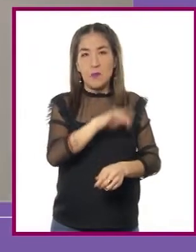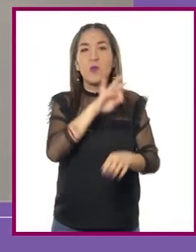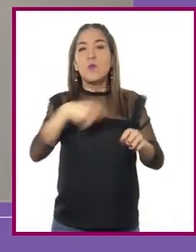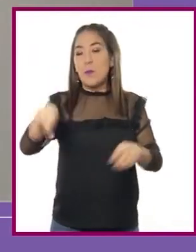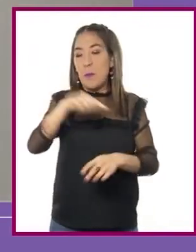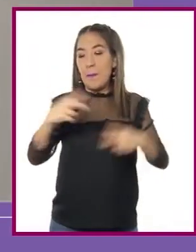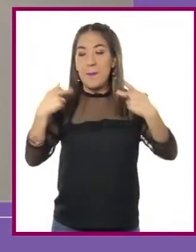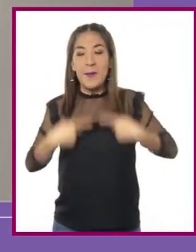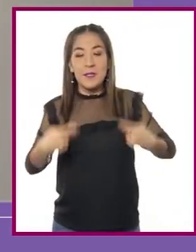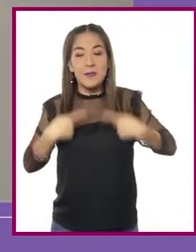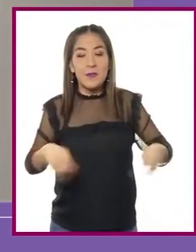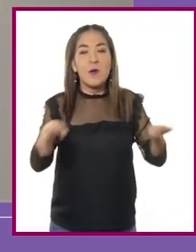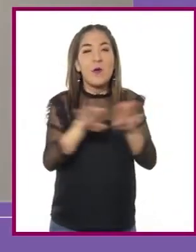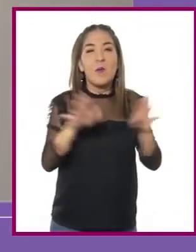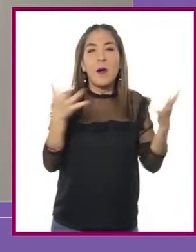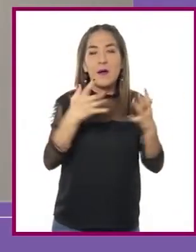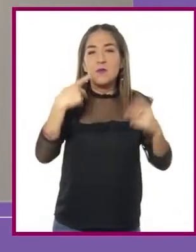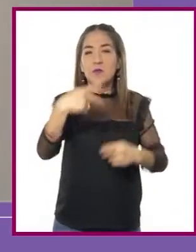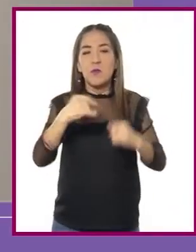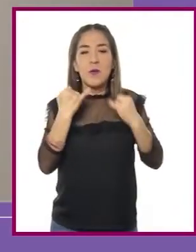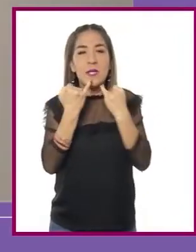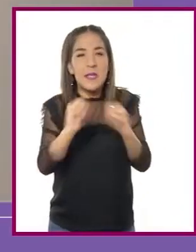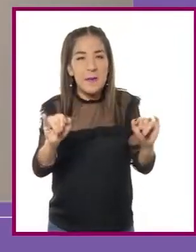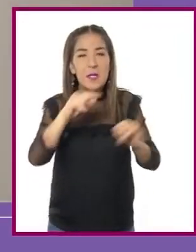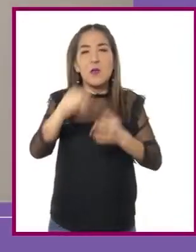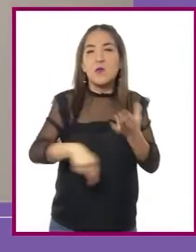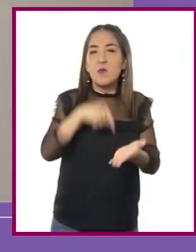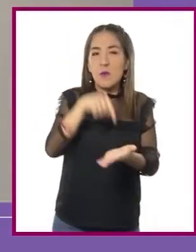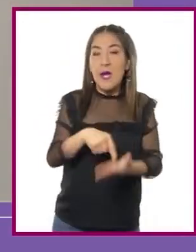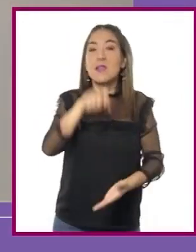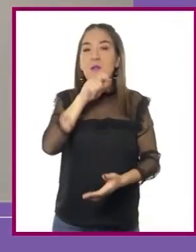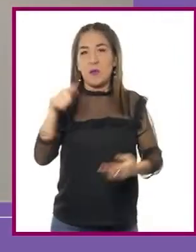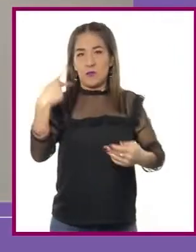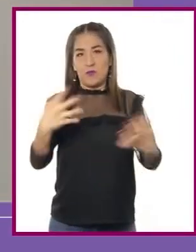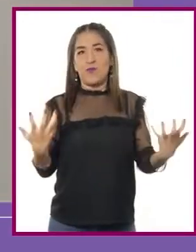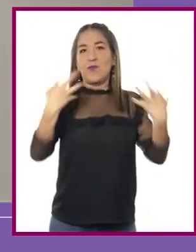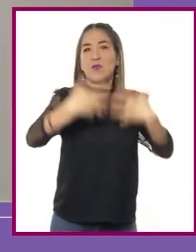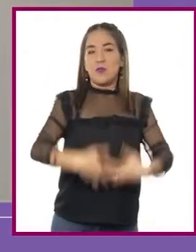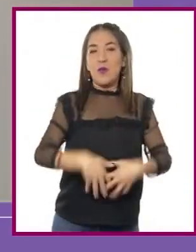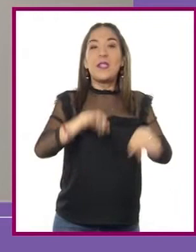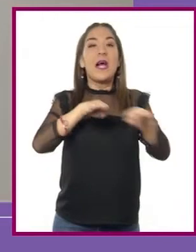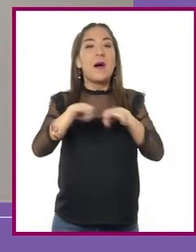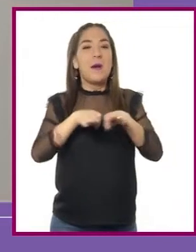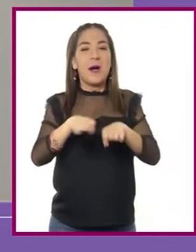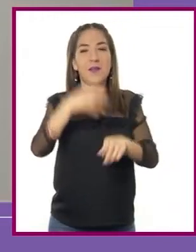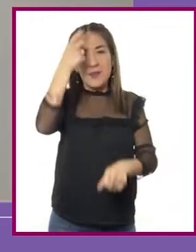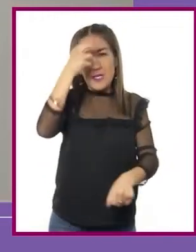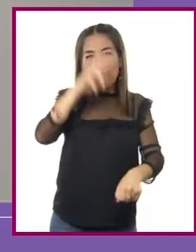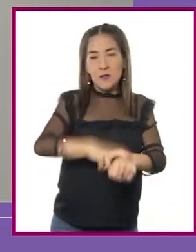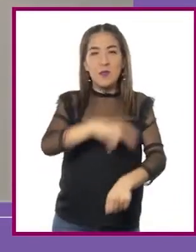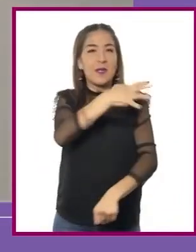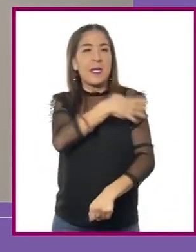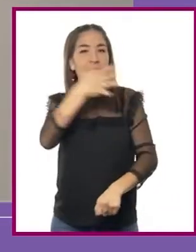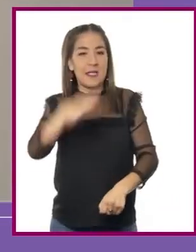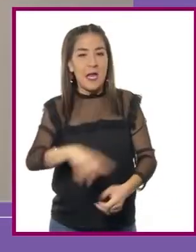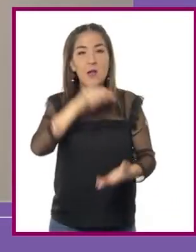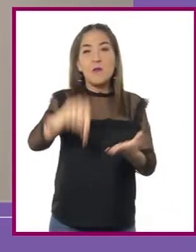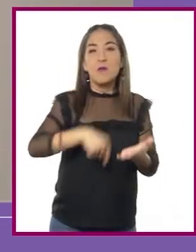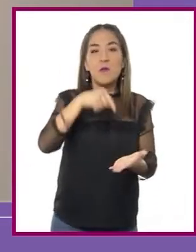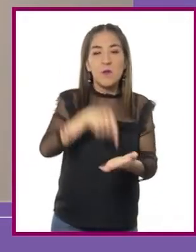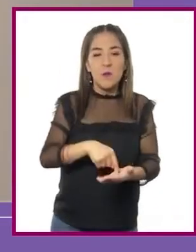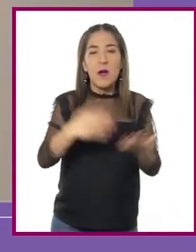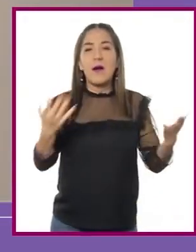laboran en dependencias y entidades y que desempeñan funciones de dirección general, de áreas, jefaturas